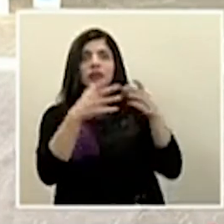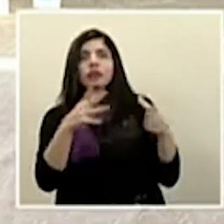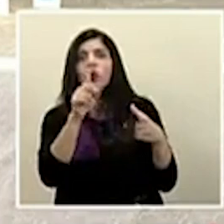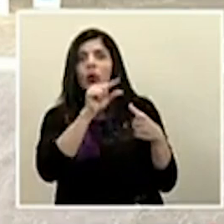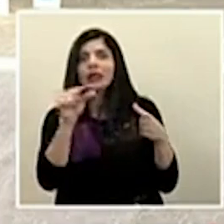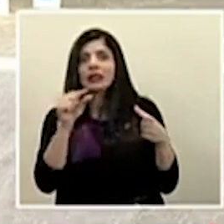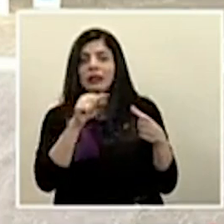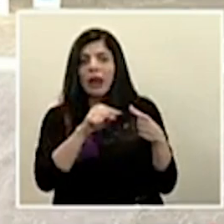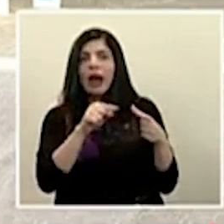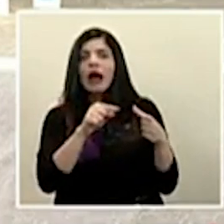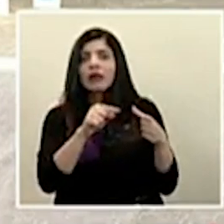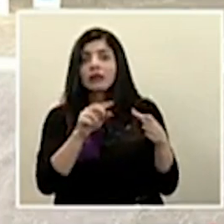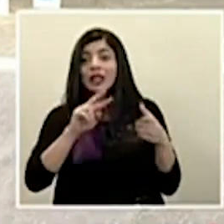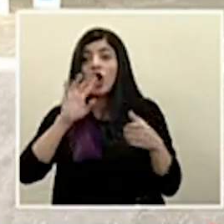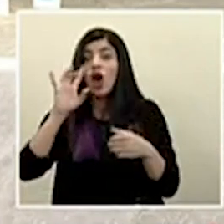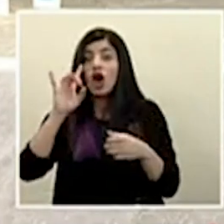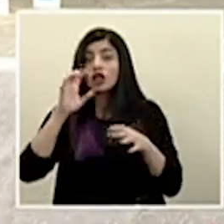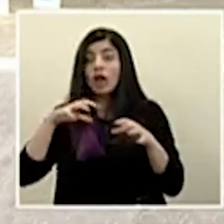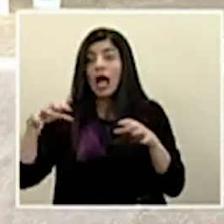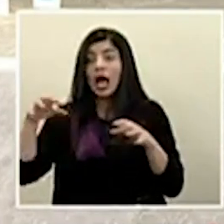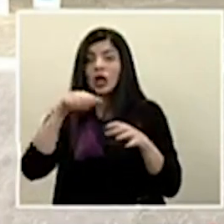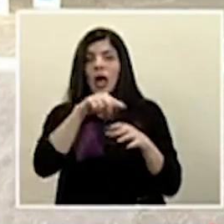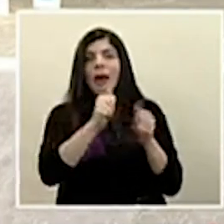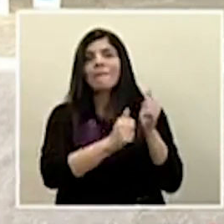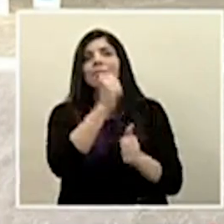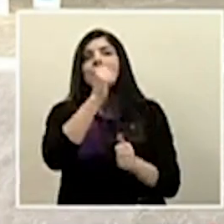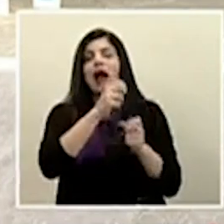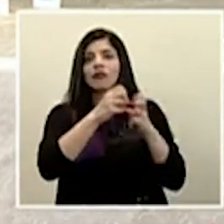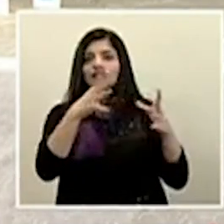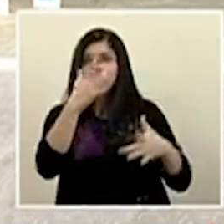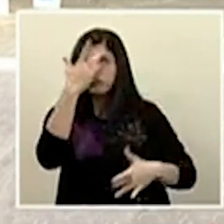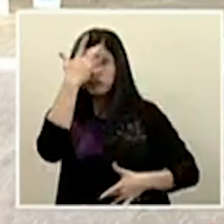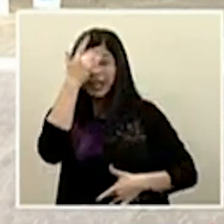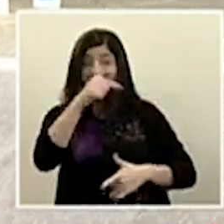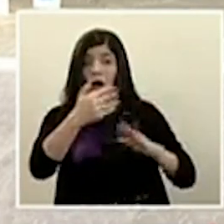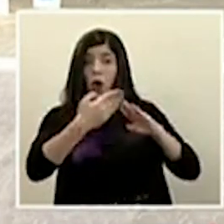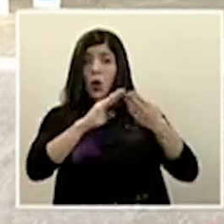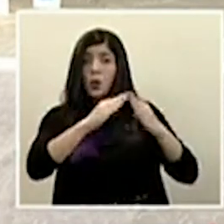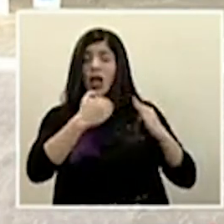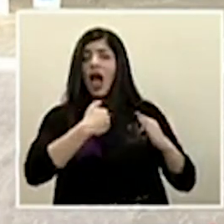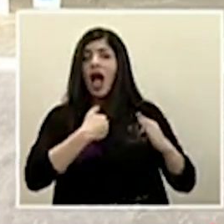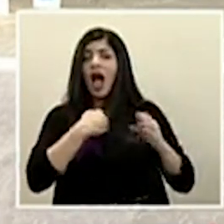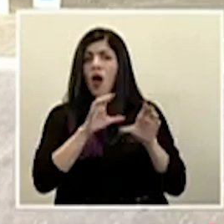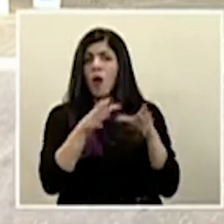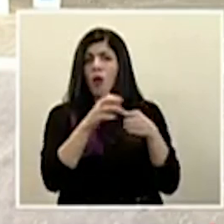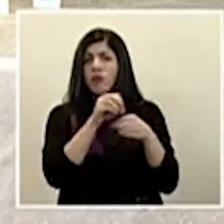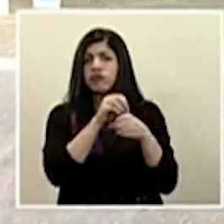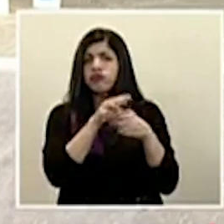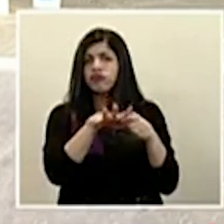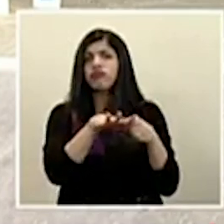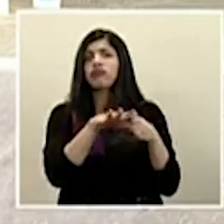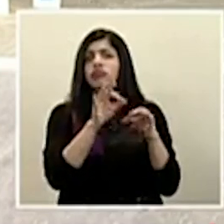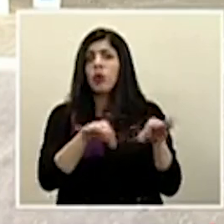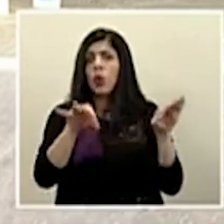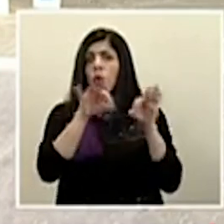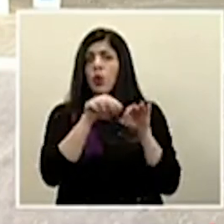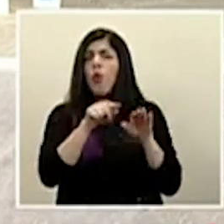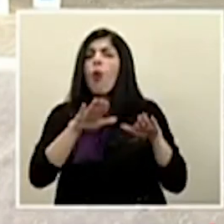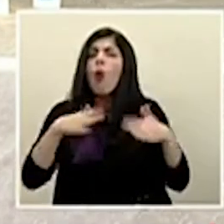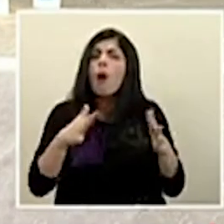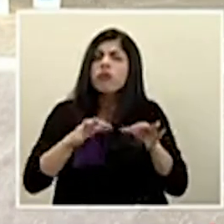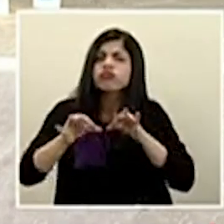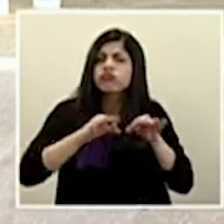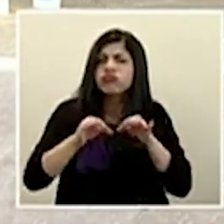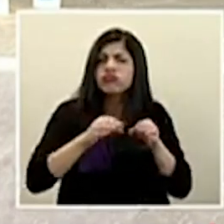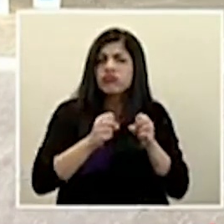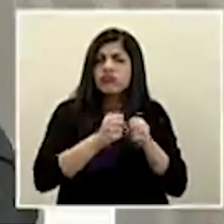se posiciona entre los 8 cantones con más casos. ¿En esta comunidad existe un clúster importante o cómo se explica el